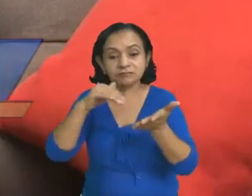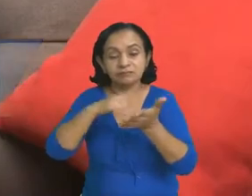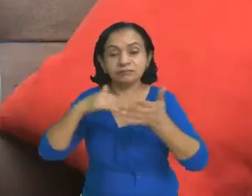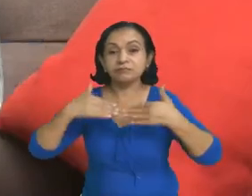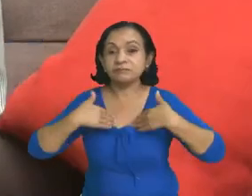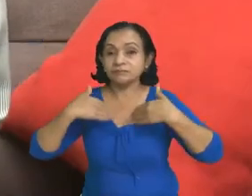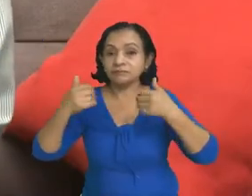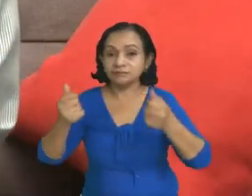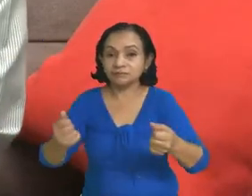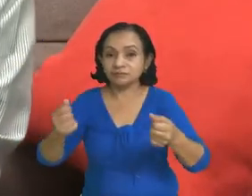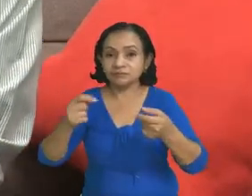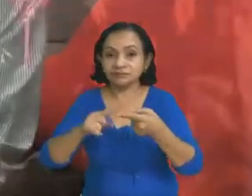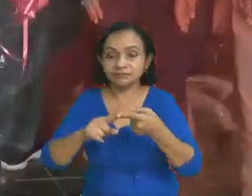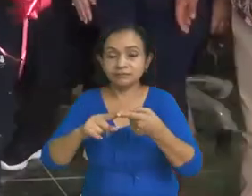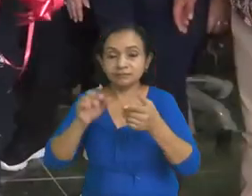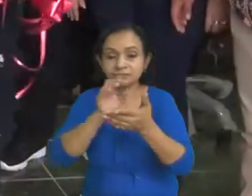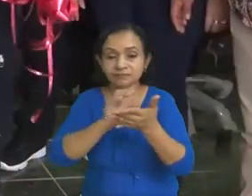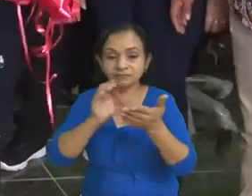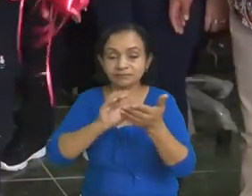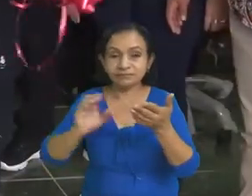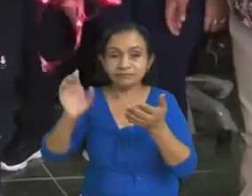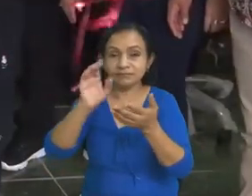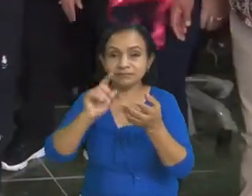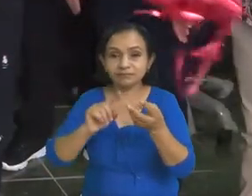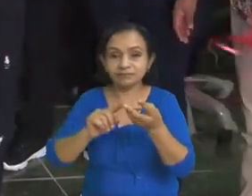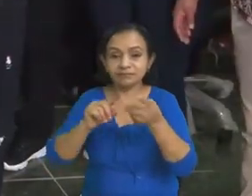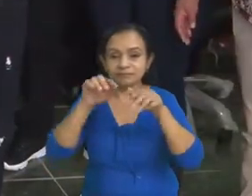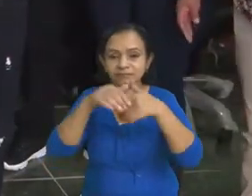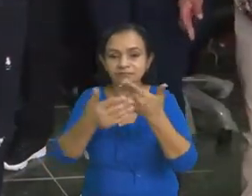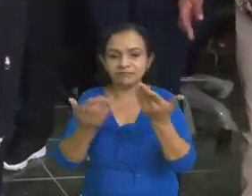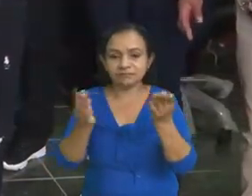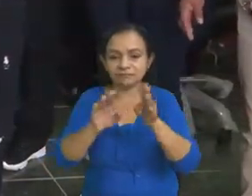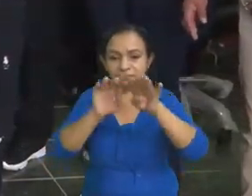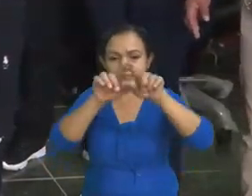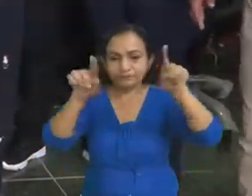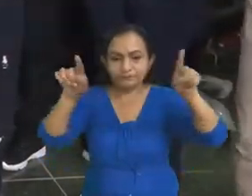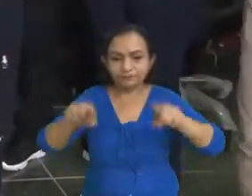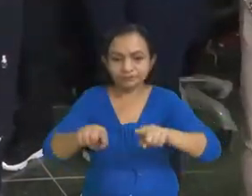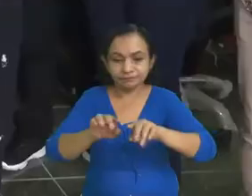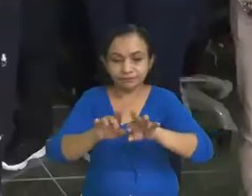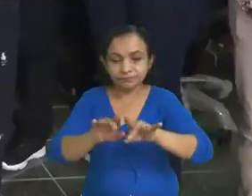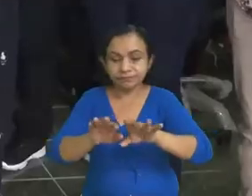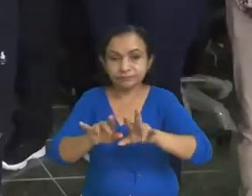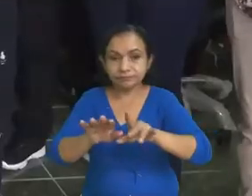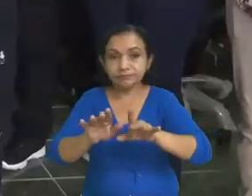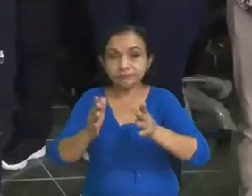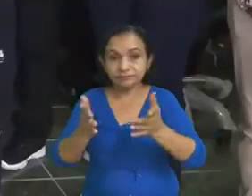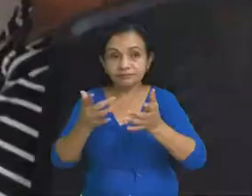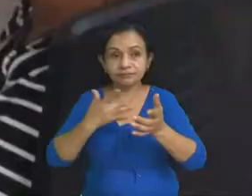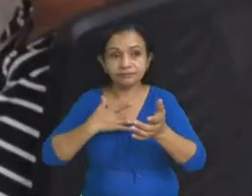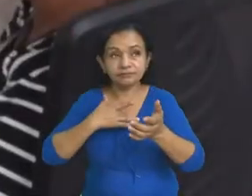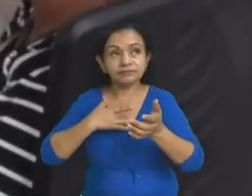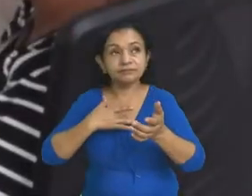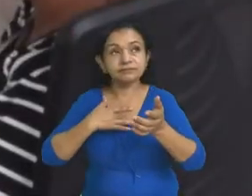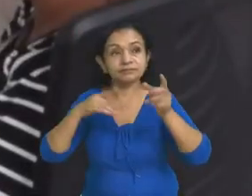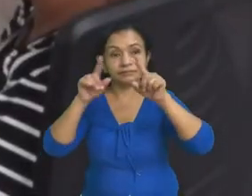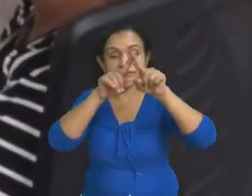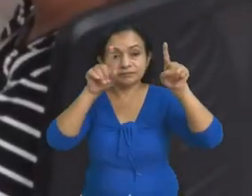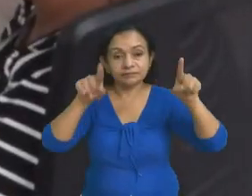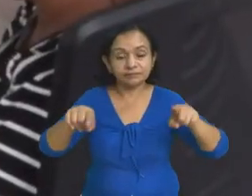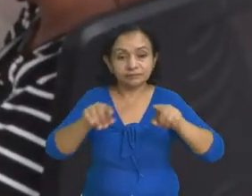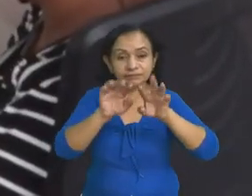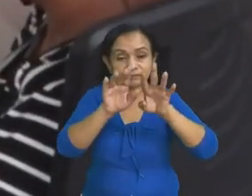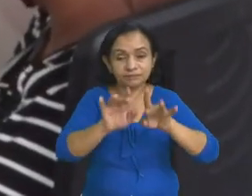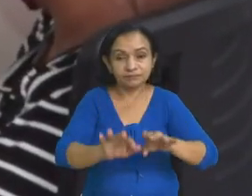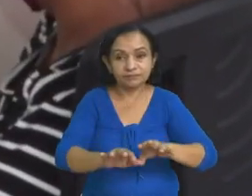salud, los colegios, a lo que hay aulas tecnológicas que se abastecen con computadoras, lugares